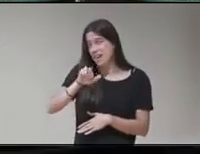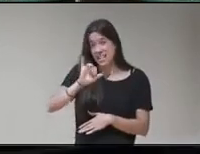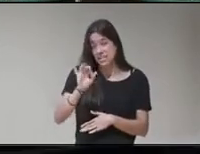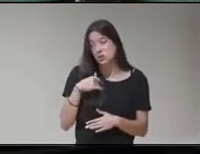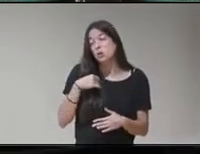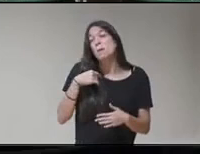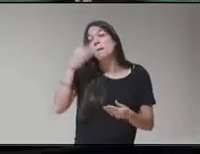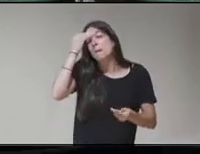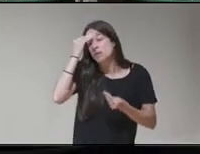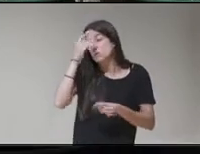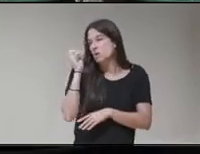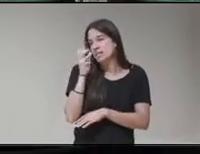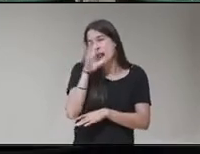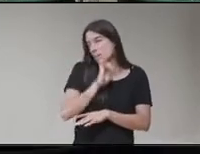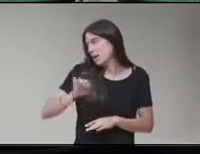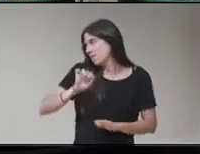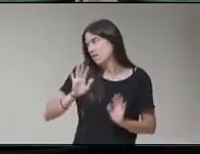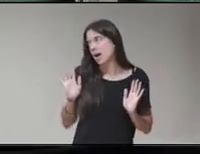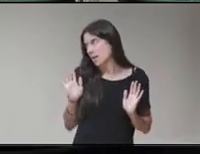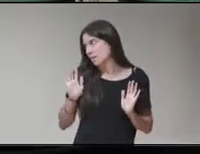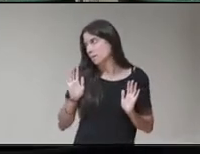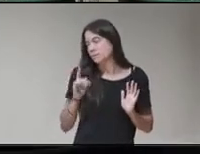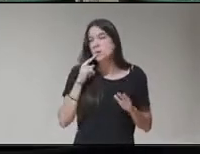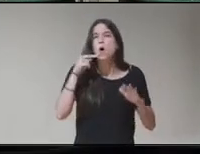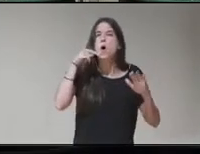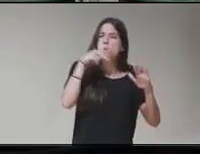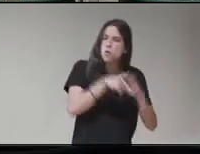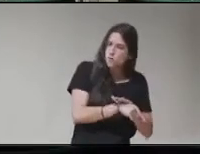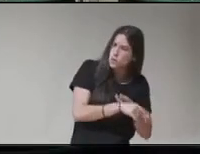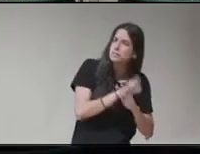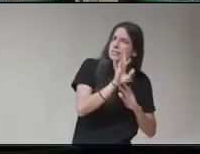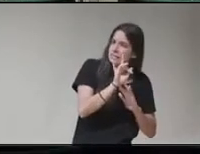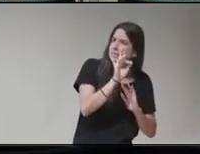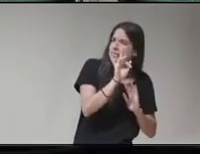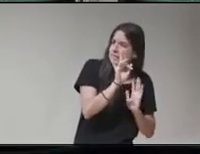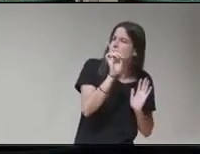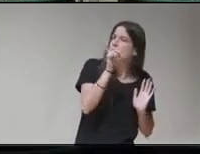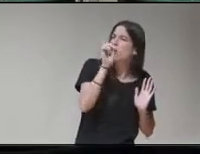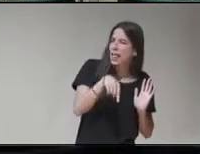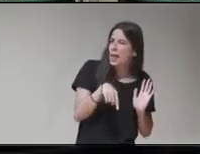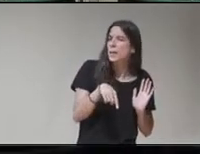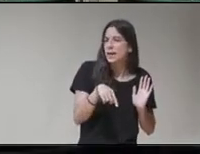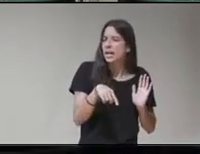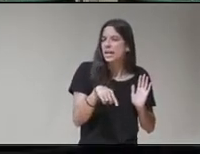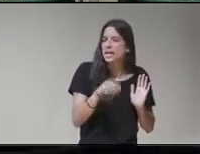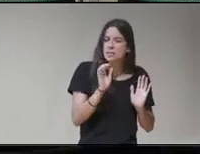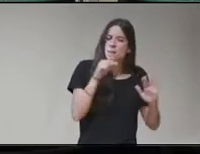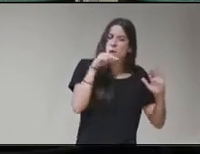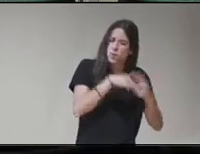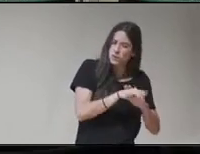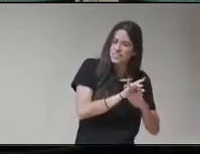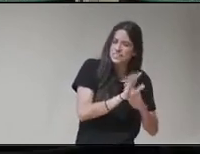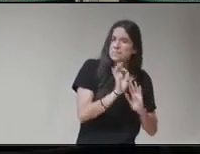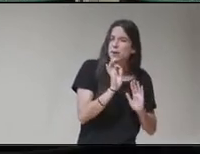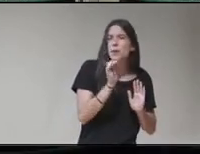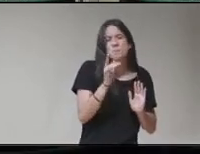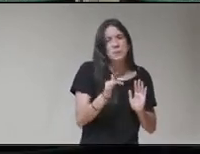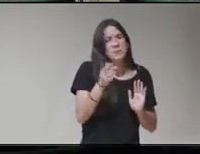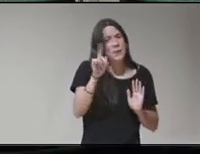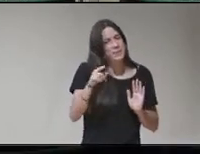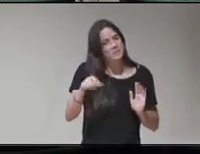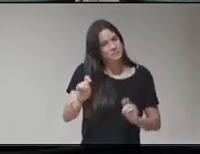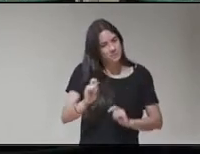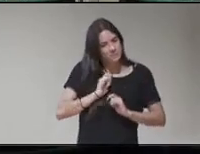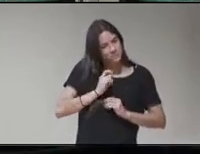sido una charla magnífica, muy profunda, pero que a la vez de esa profundidad que le has dado a la charla nos has